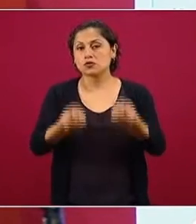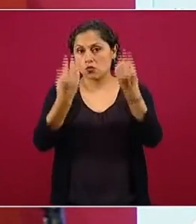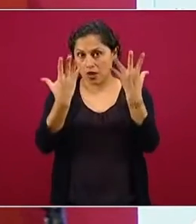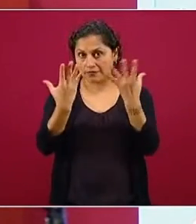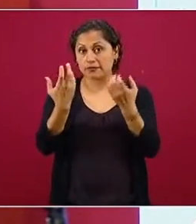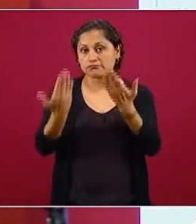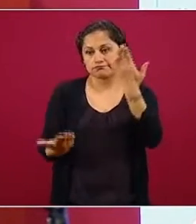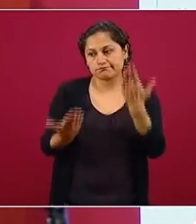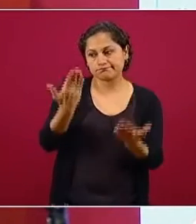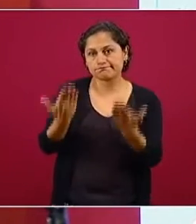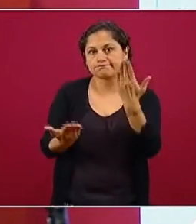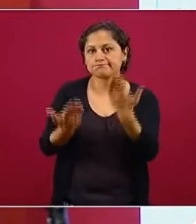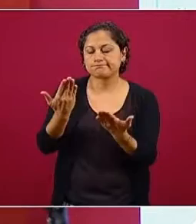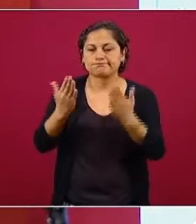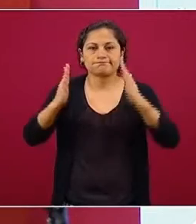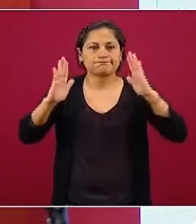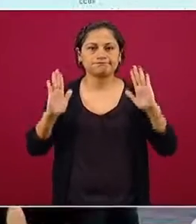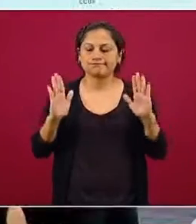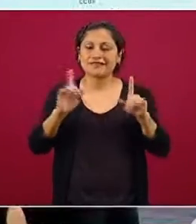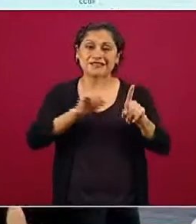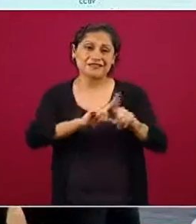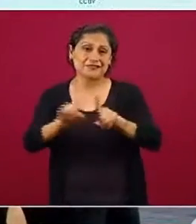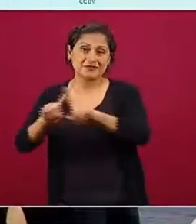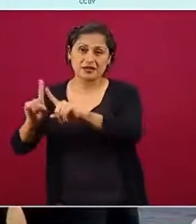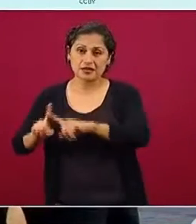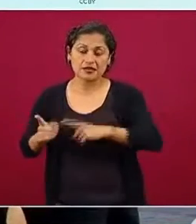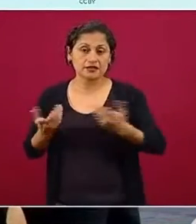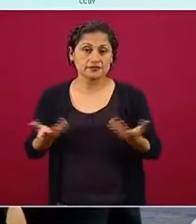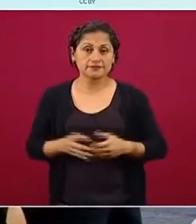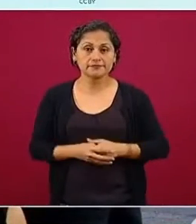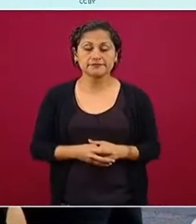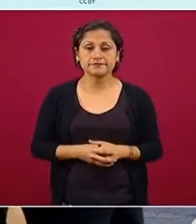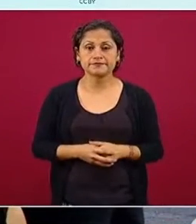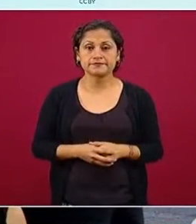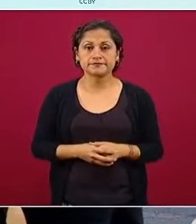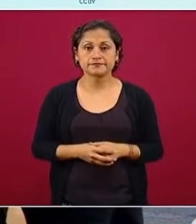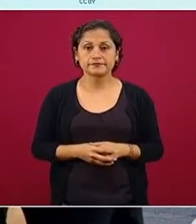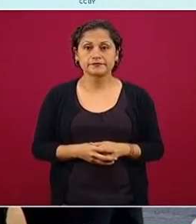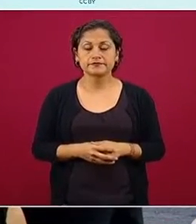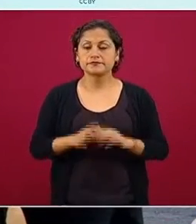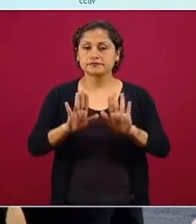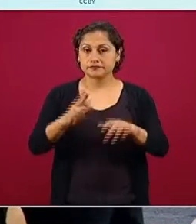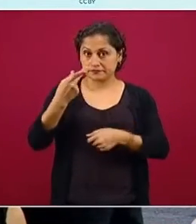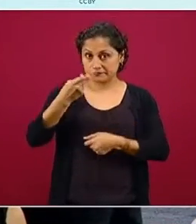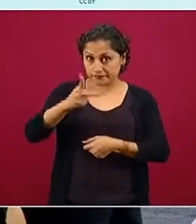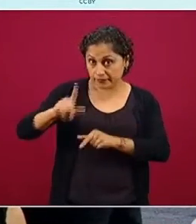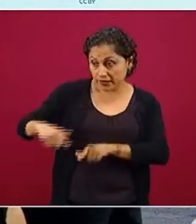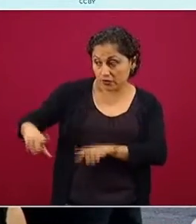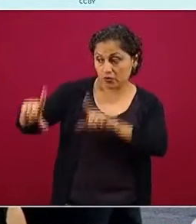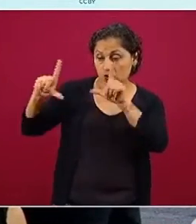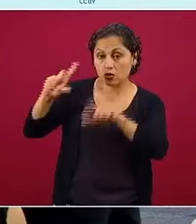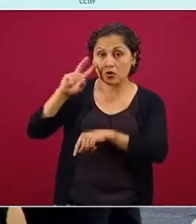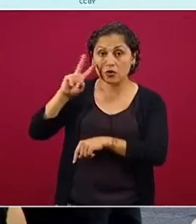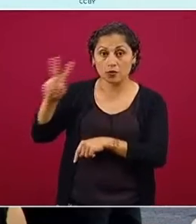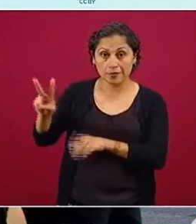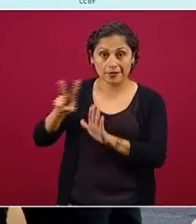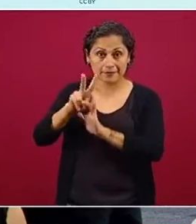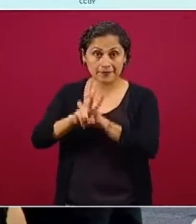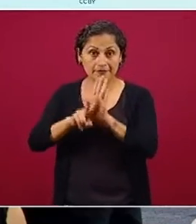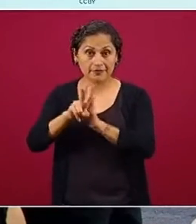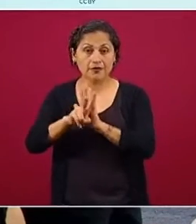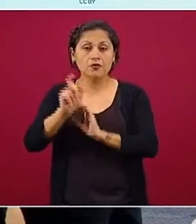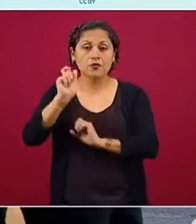es una pequeña fracción. Lo que interesa comparar aquí es la velocidad de cambio. Y la velocidad